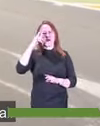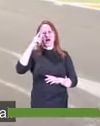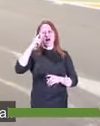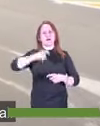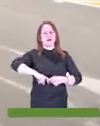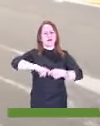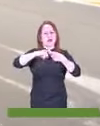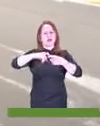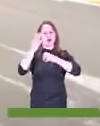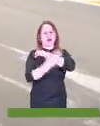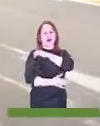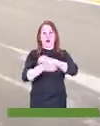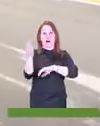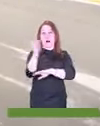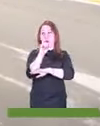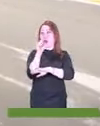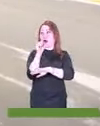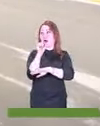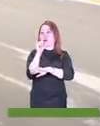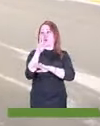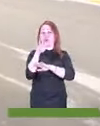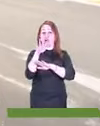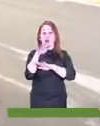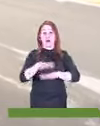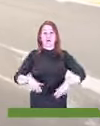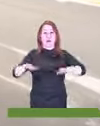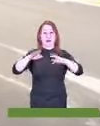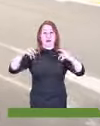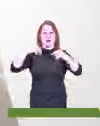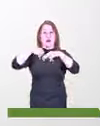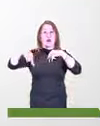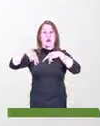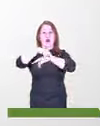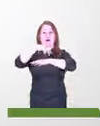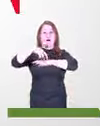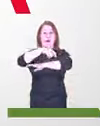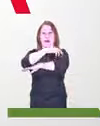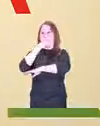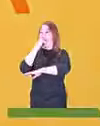a los carros que están invadiendo el espacio peatonal en los